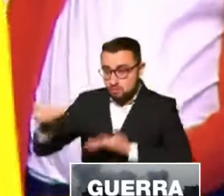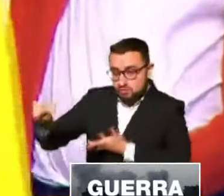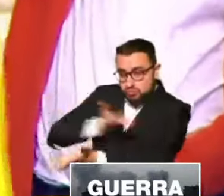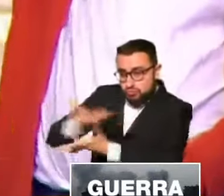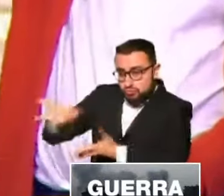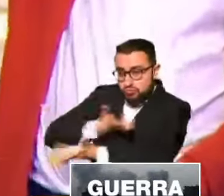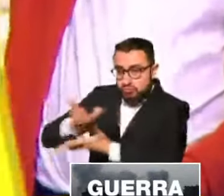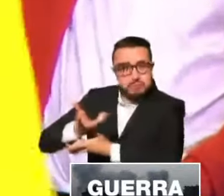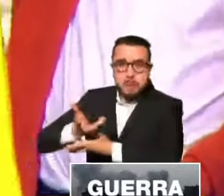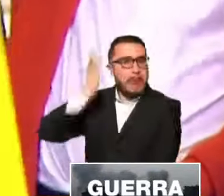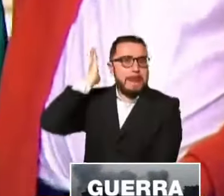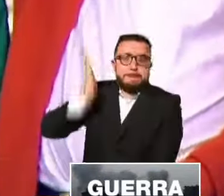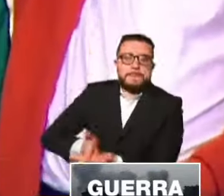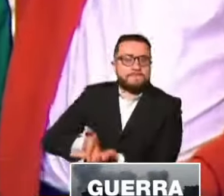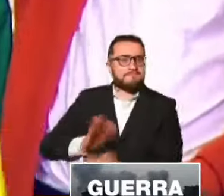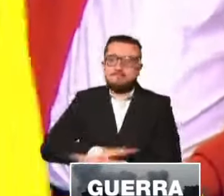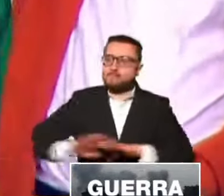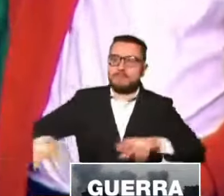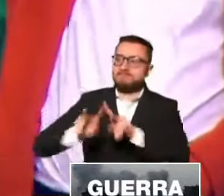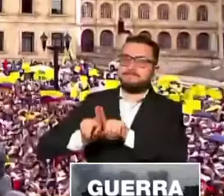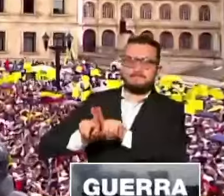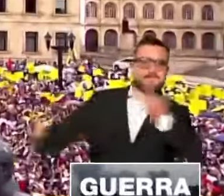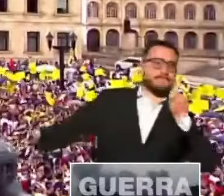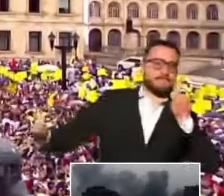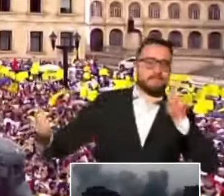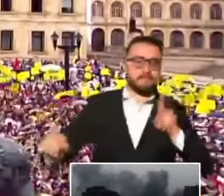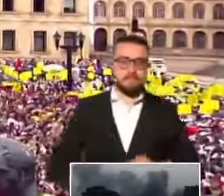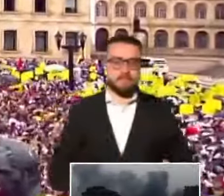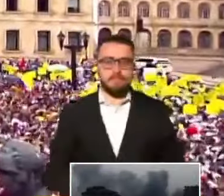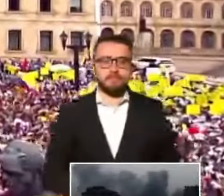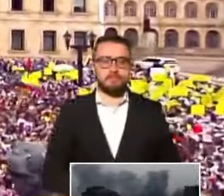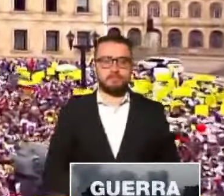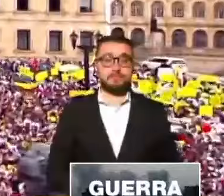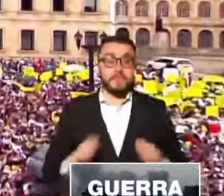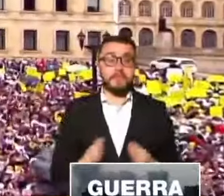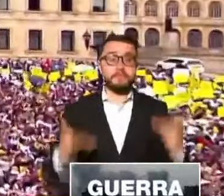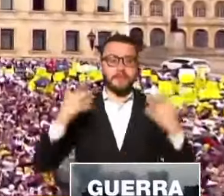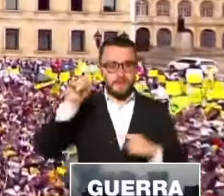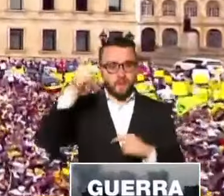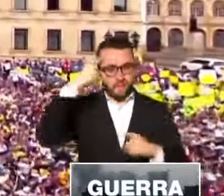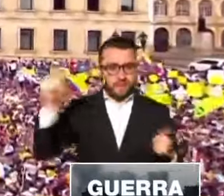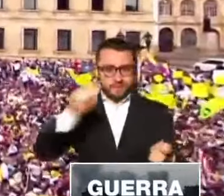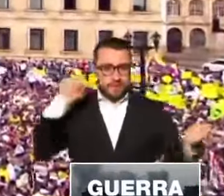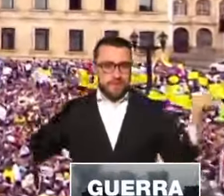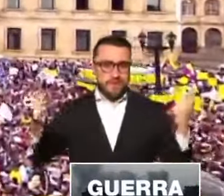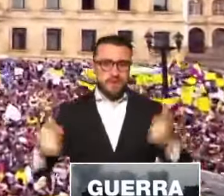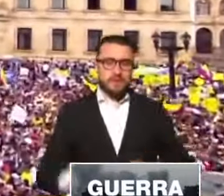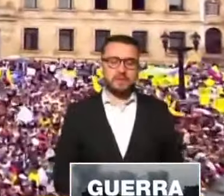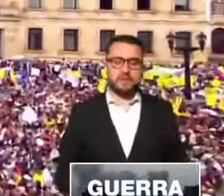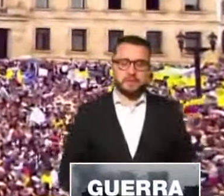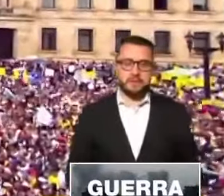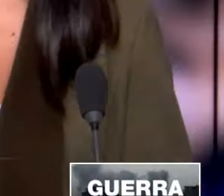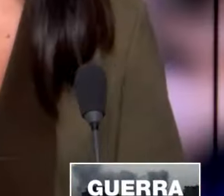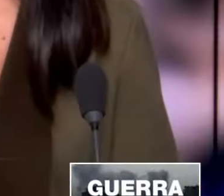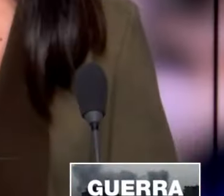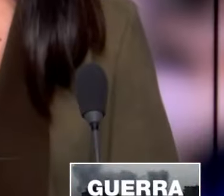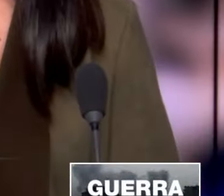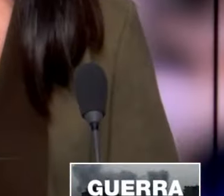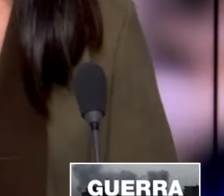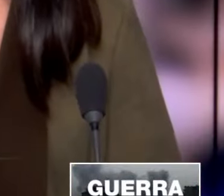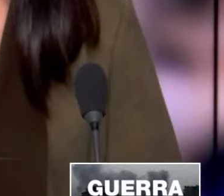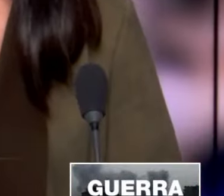Más allá de un discurso diplomático Pues realmente creo que esto podría incentivar a otros países a ahora si es relevante y con esto termino